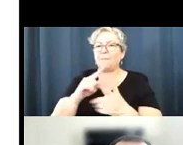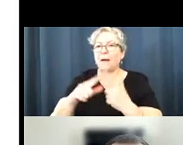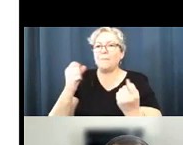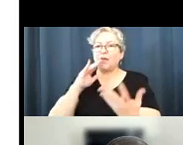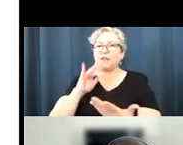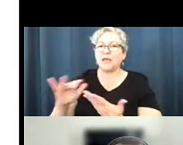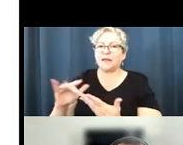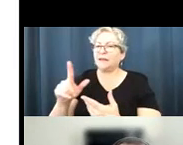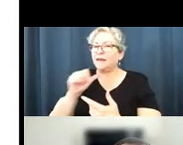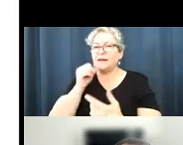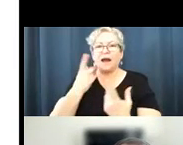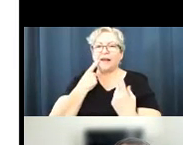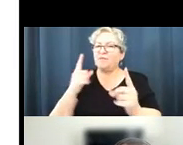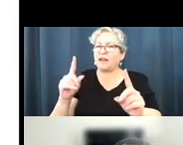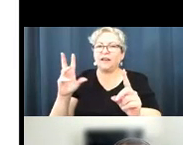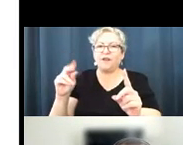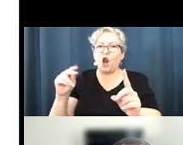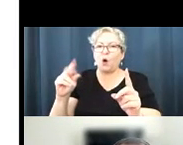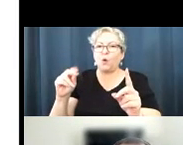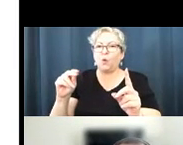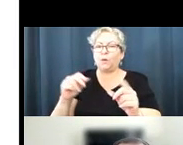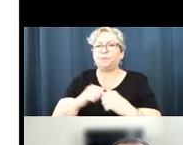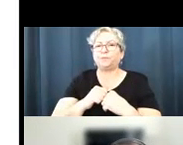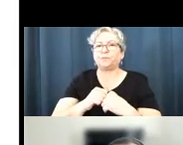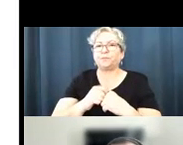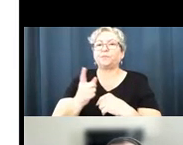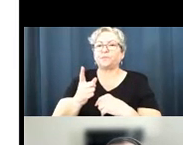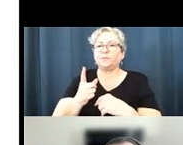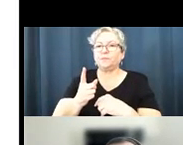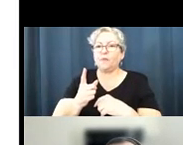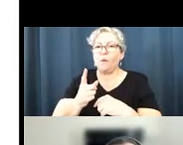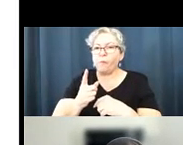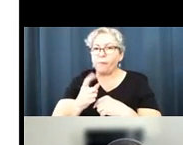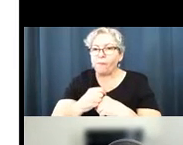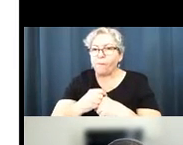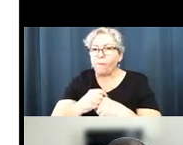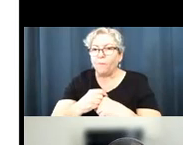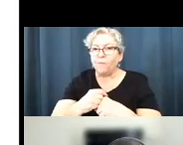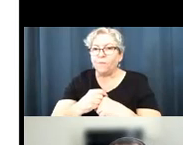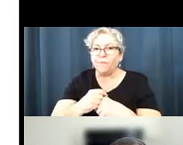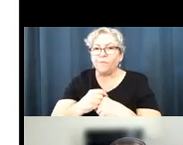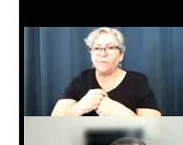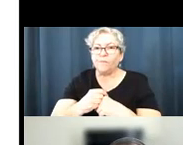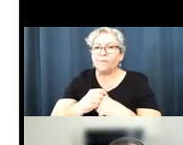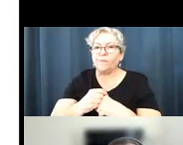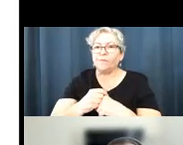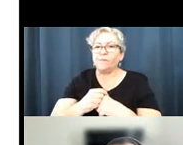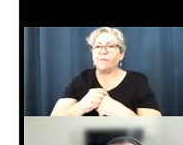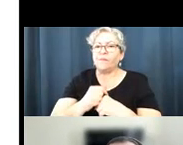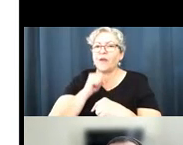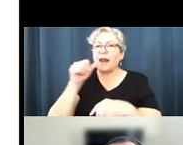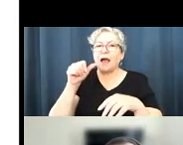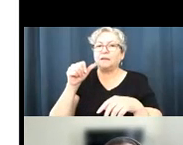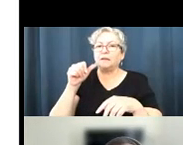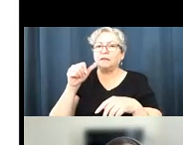les gusta. En muchos estudios nos dicen que no son muy efectivos, pero sí pueden. Sí